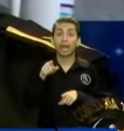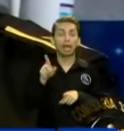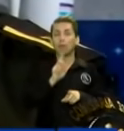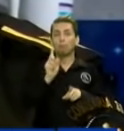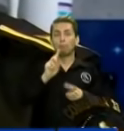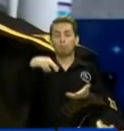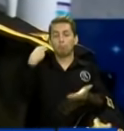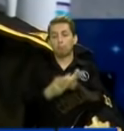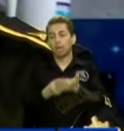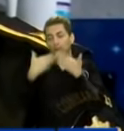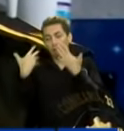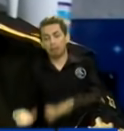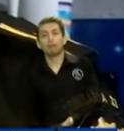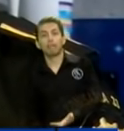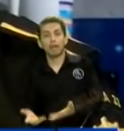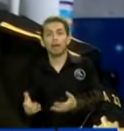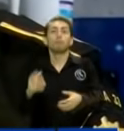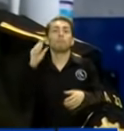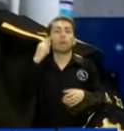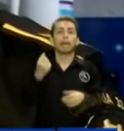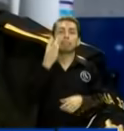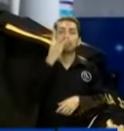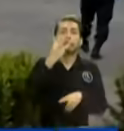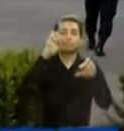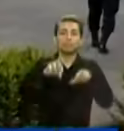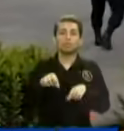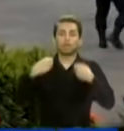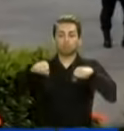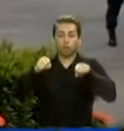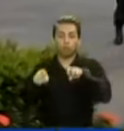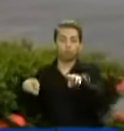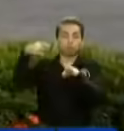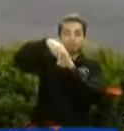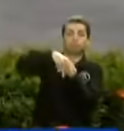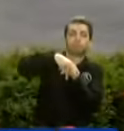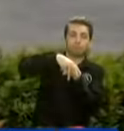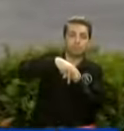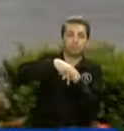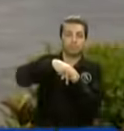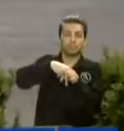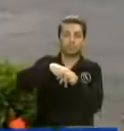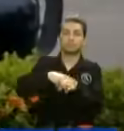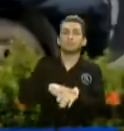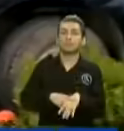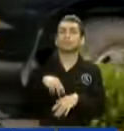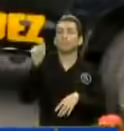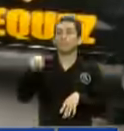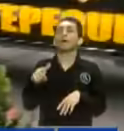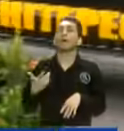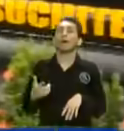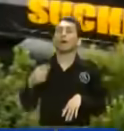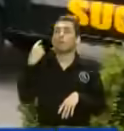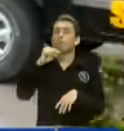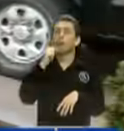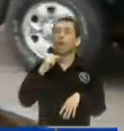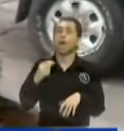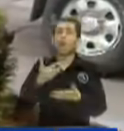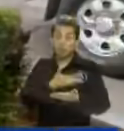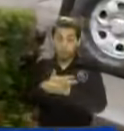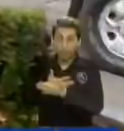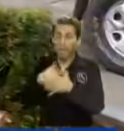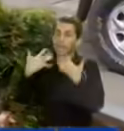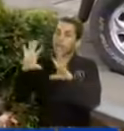la motocicleta, siendo capturada. La menor fue llevada y entregada a sus